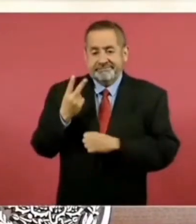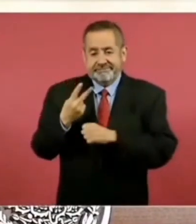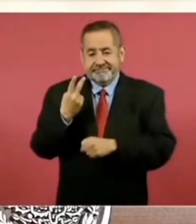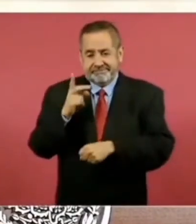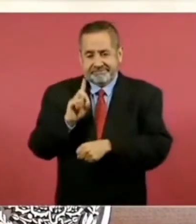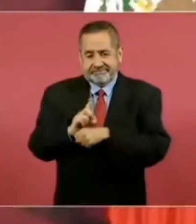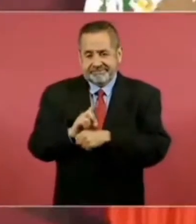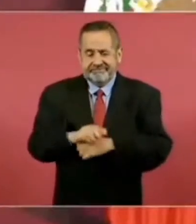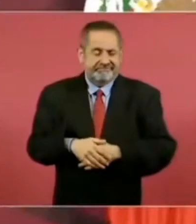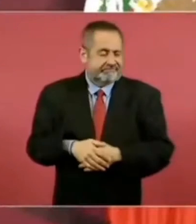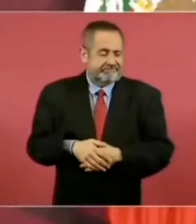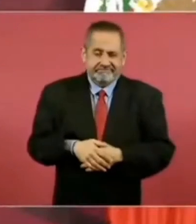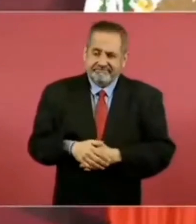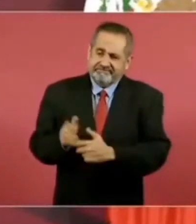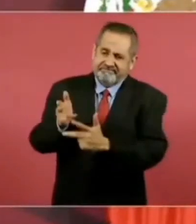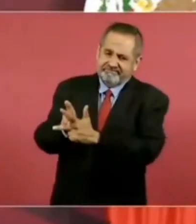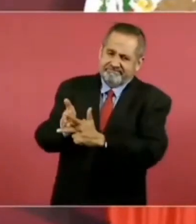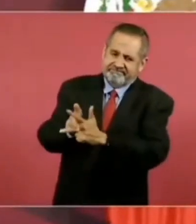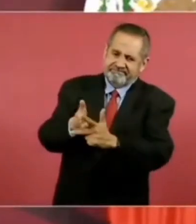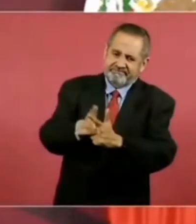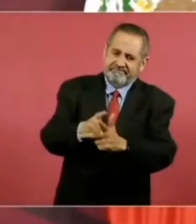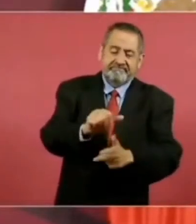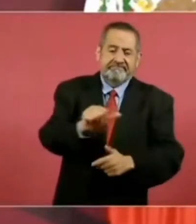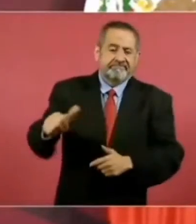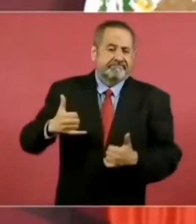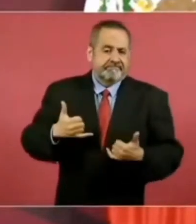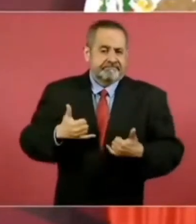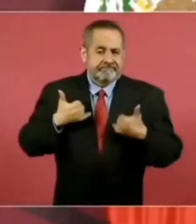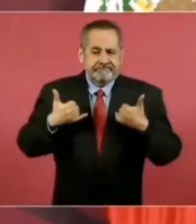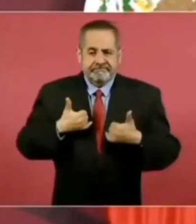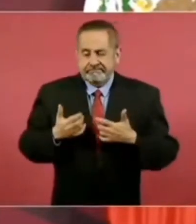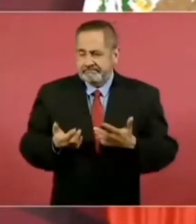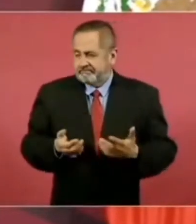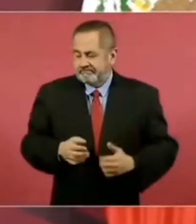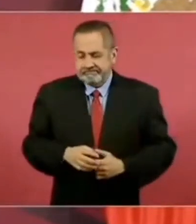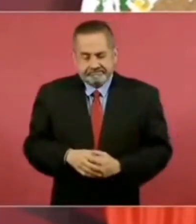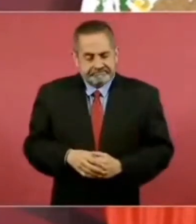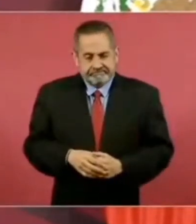Un asesinato a jóvenes y